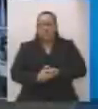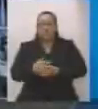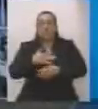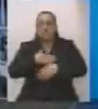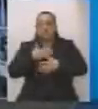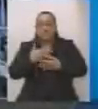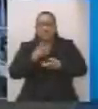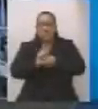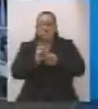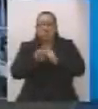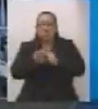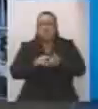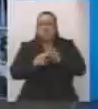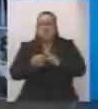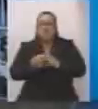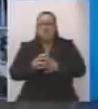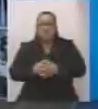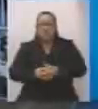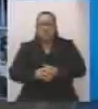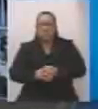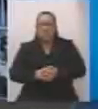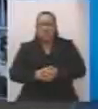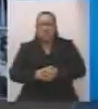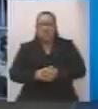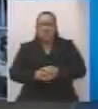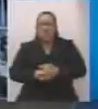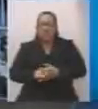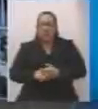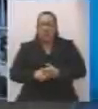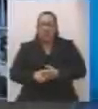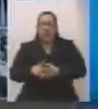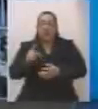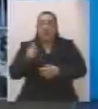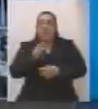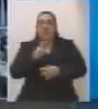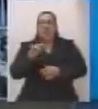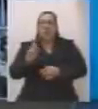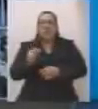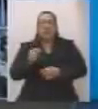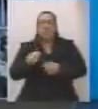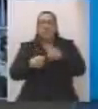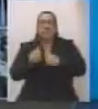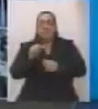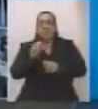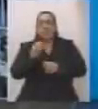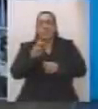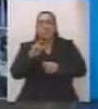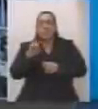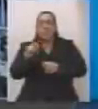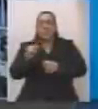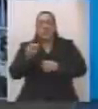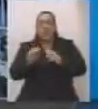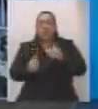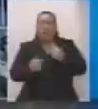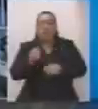transformar su producción asignando recursos a la producción de arroz e importar los programas de software de la economía emergente.